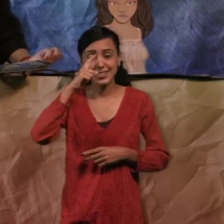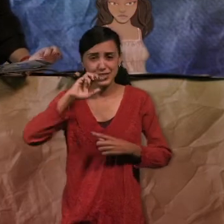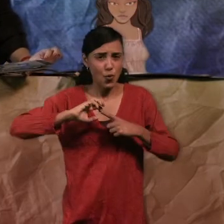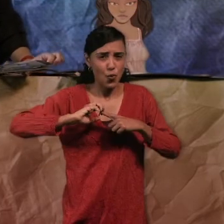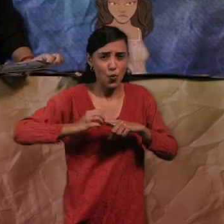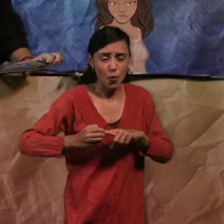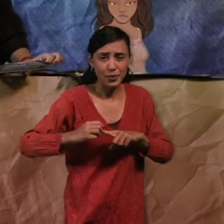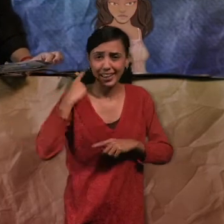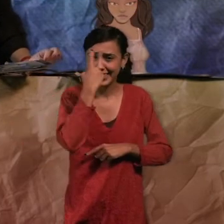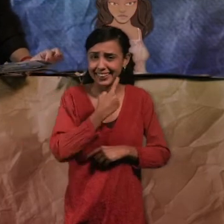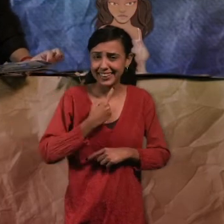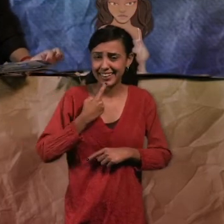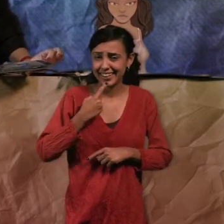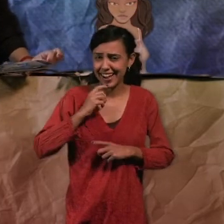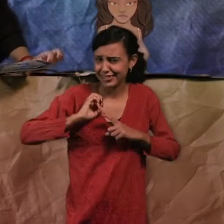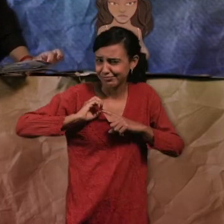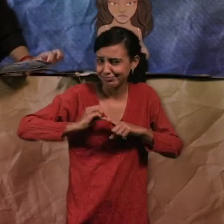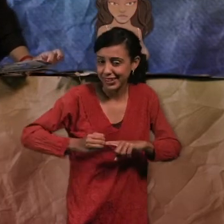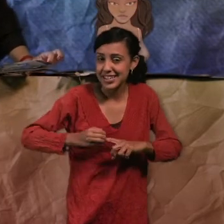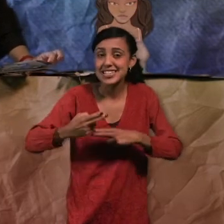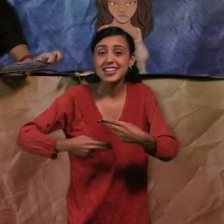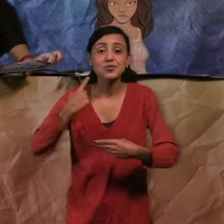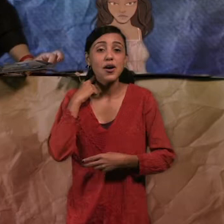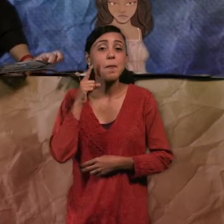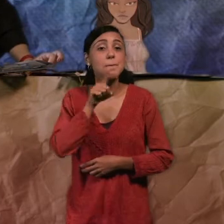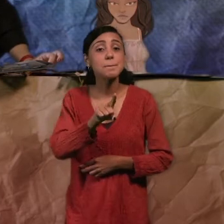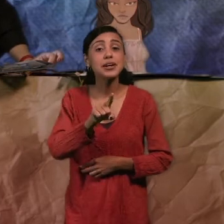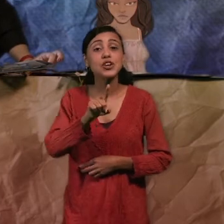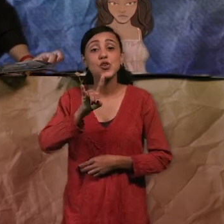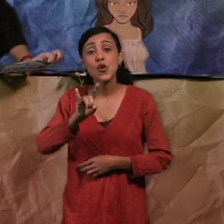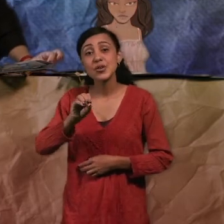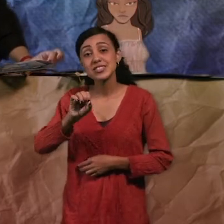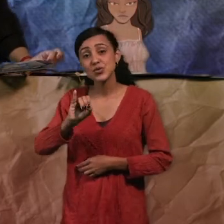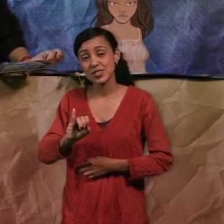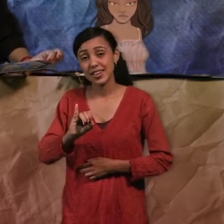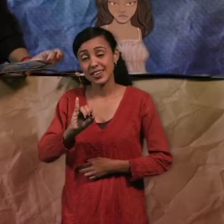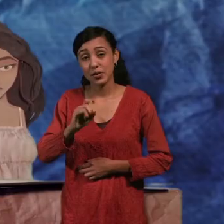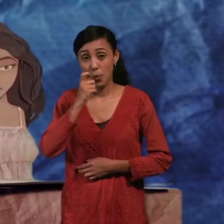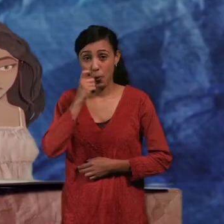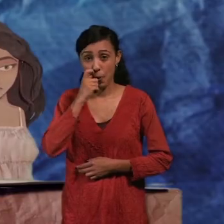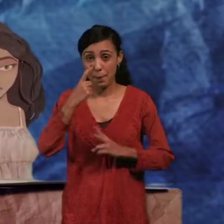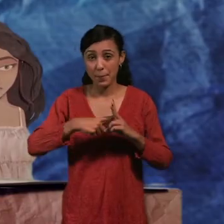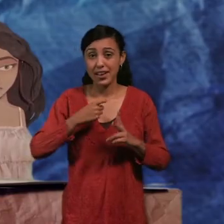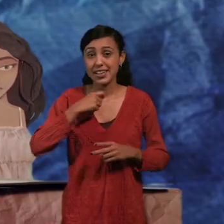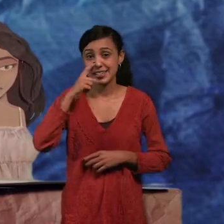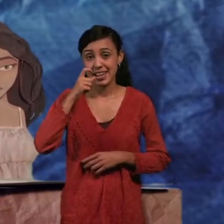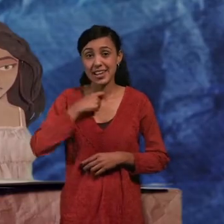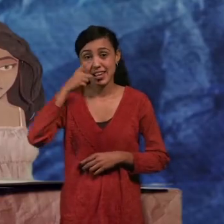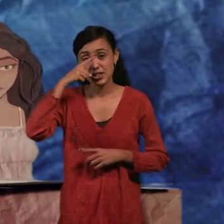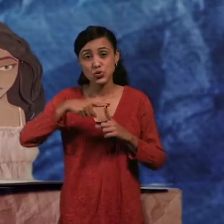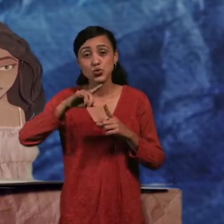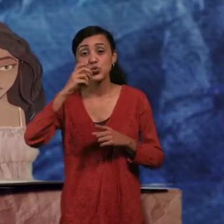de caras graciosas y fue realizada en 1906 por James Stewart Black. Esta